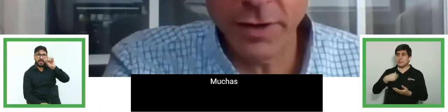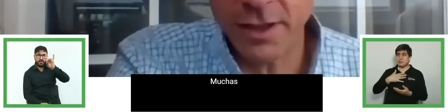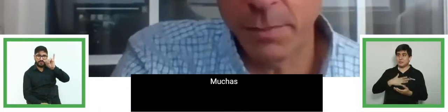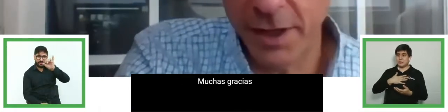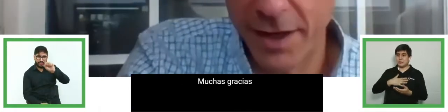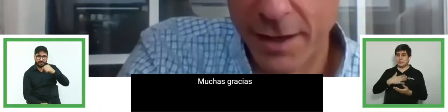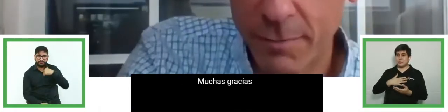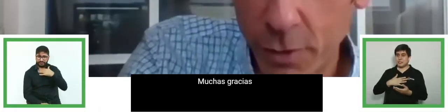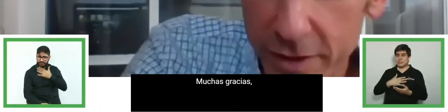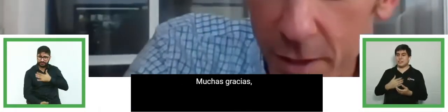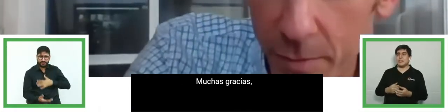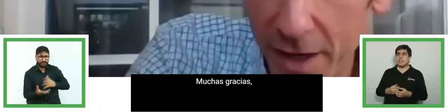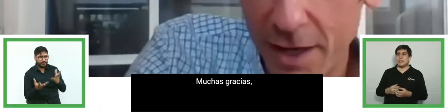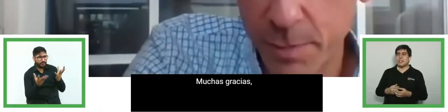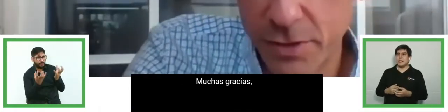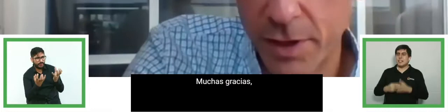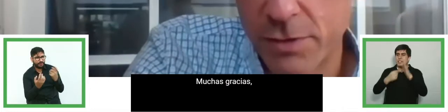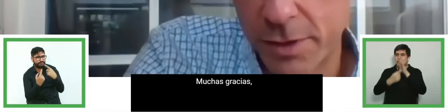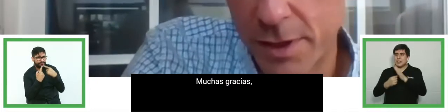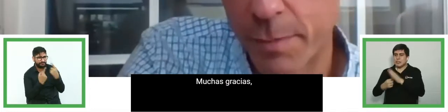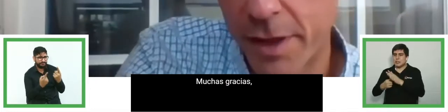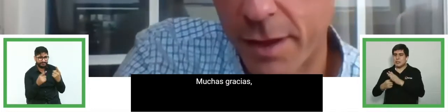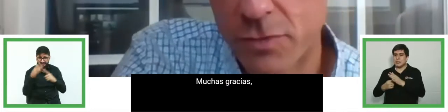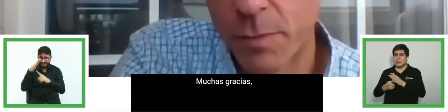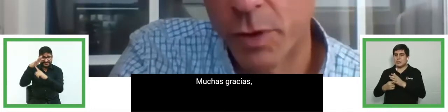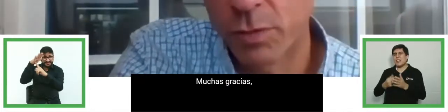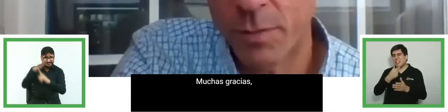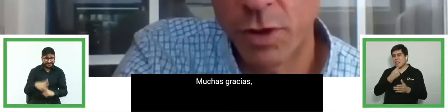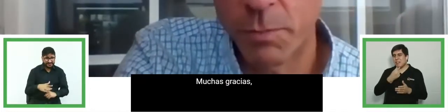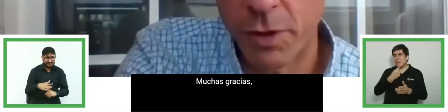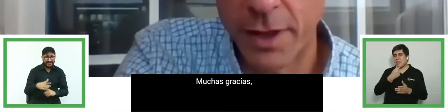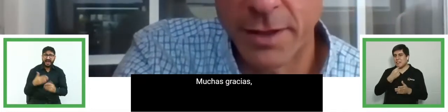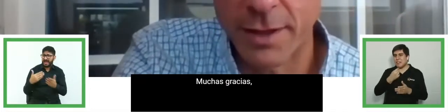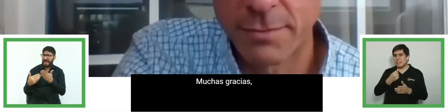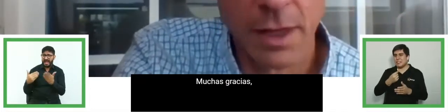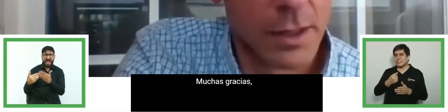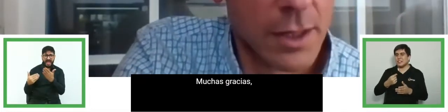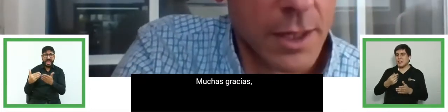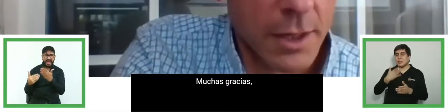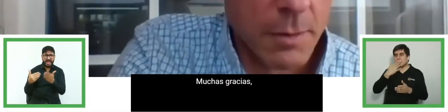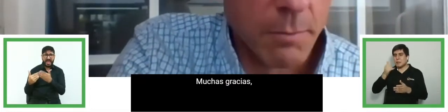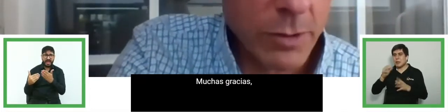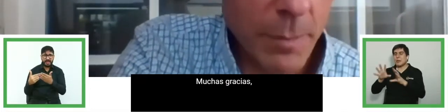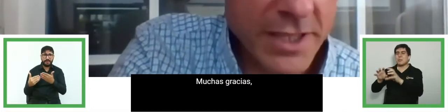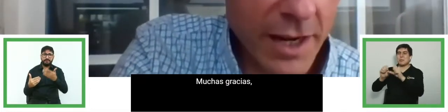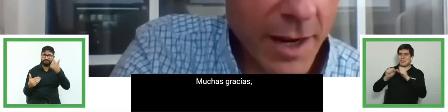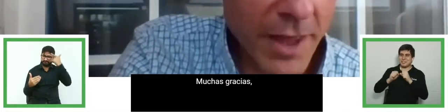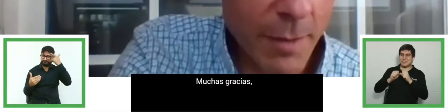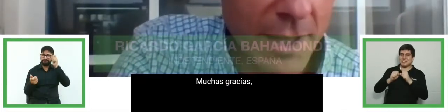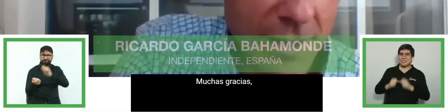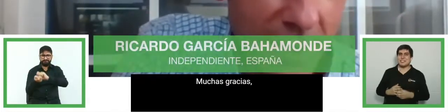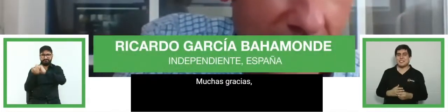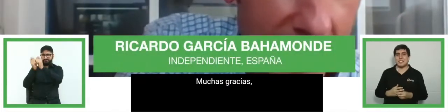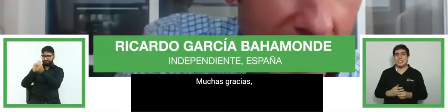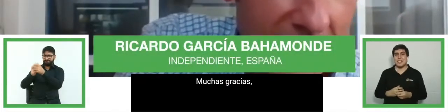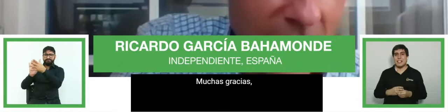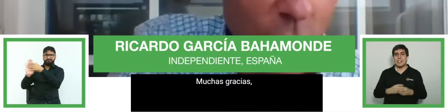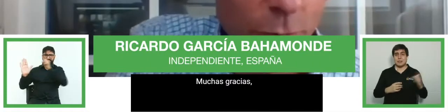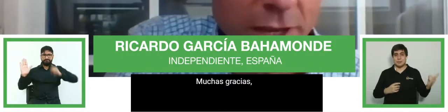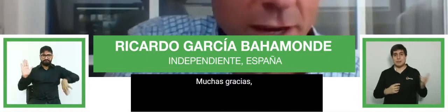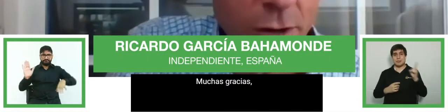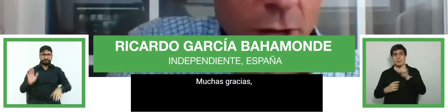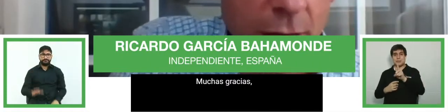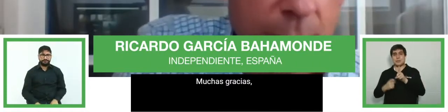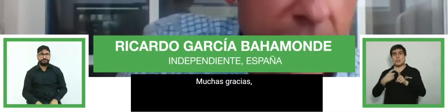cuesta no discriminar a las personas con discapacidad. Es una pregunta muy importante. Vamos a pasar rápidamente a